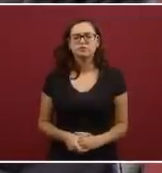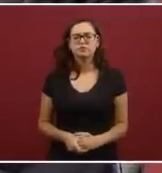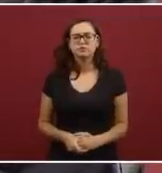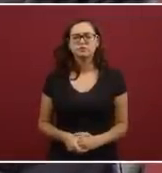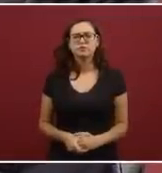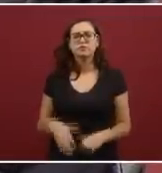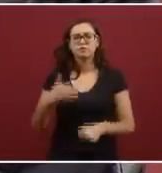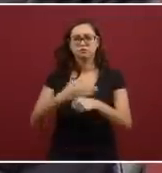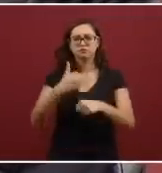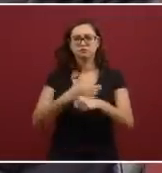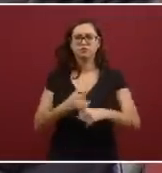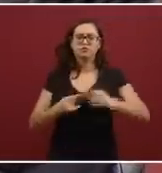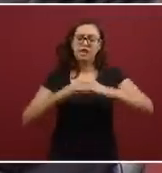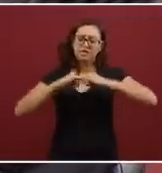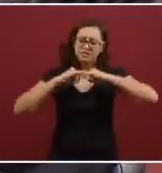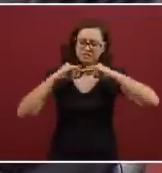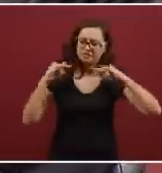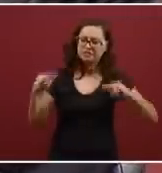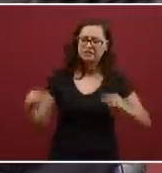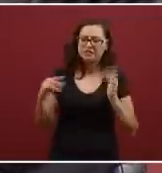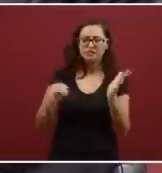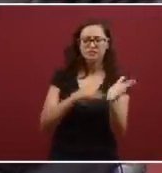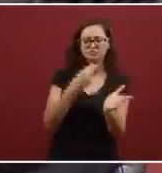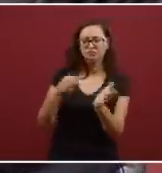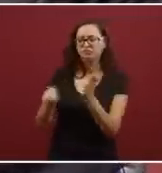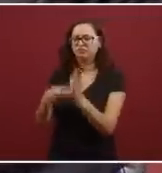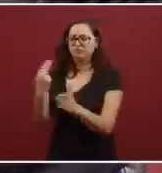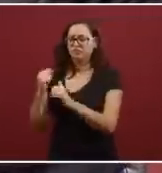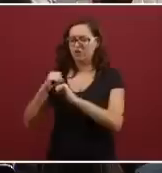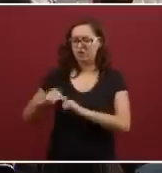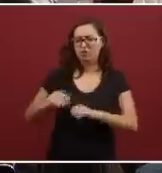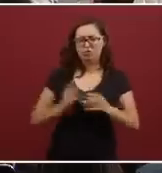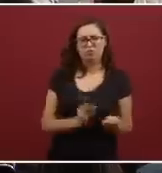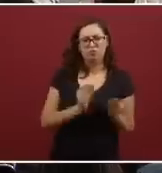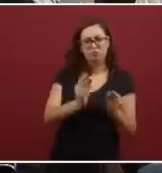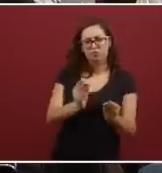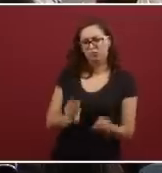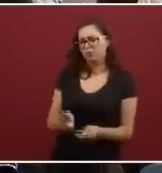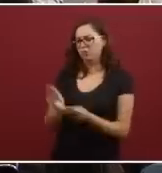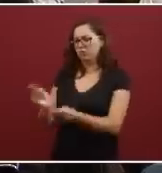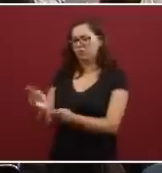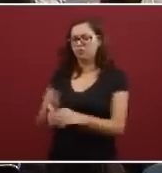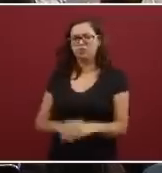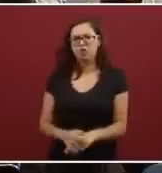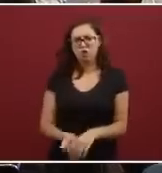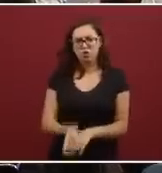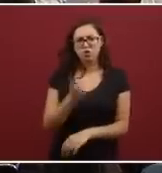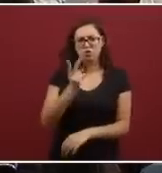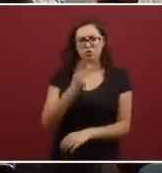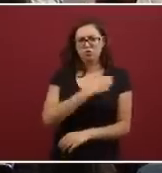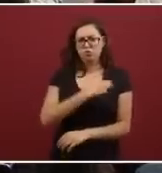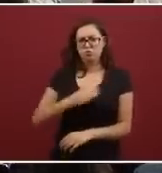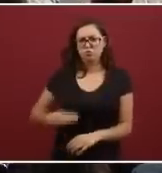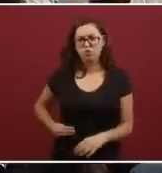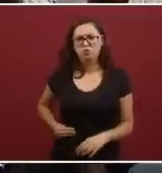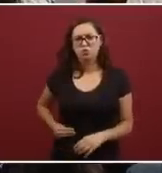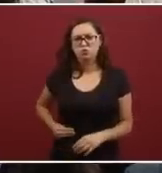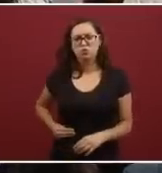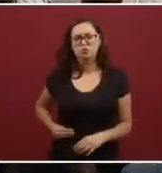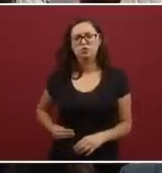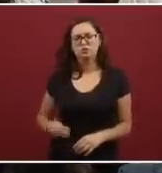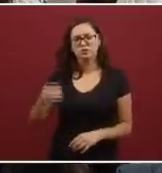estos cheques a las autoridades de los dos municipios